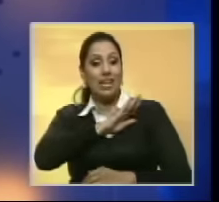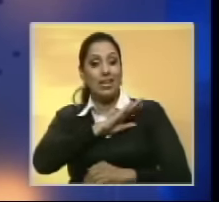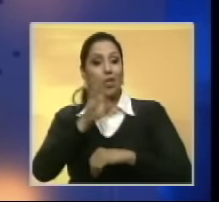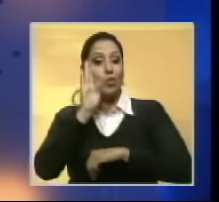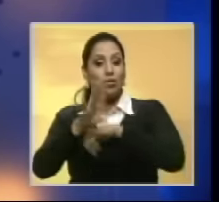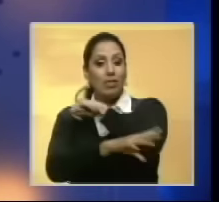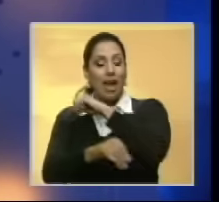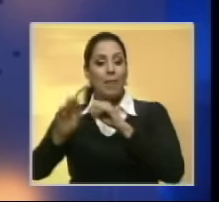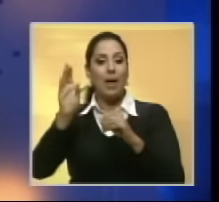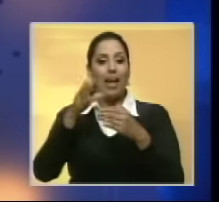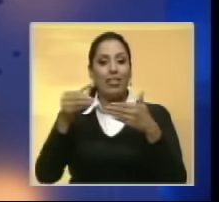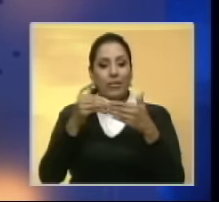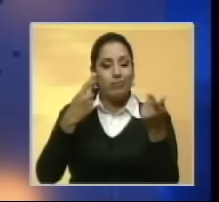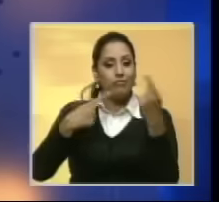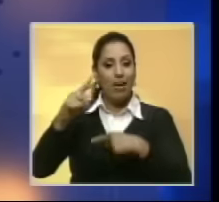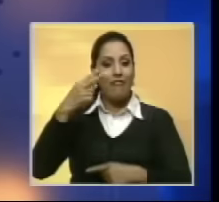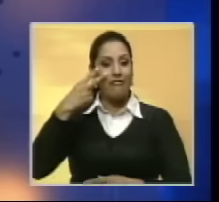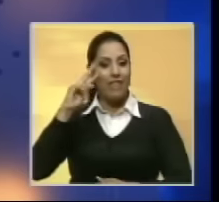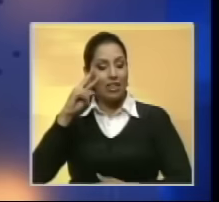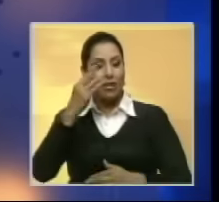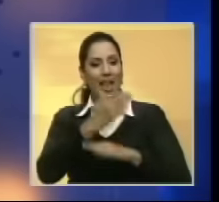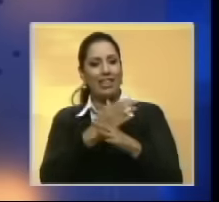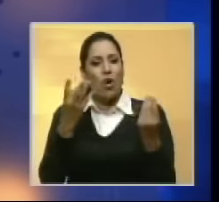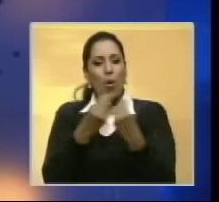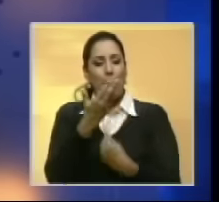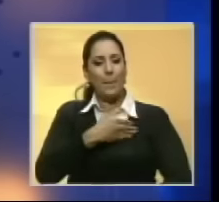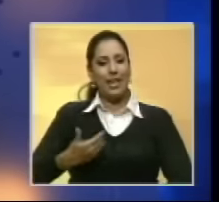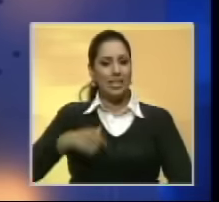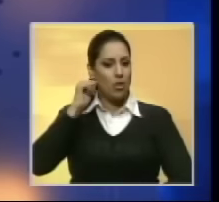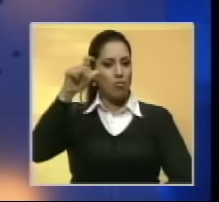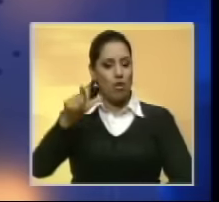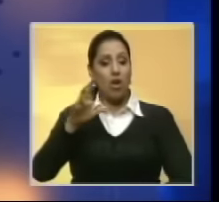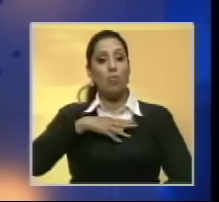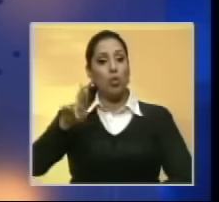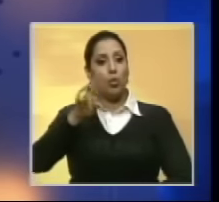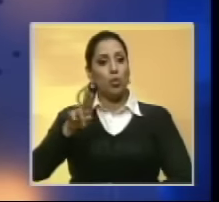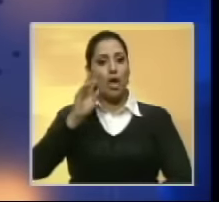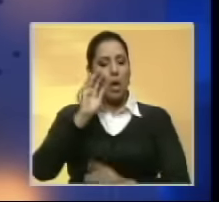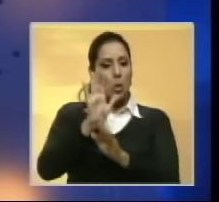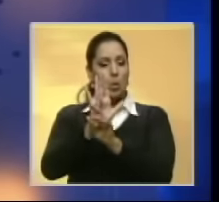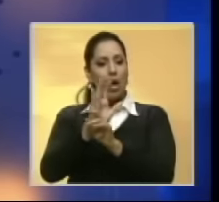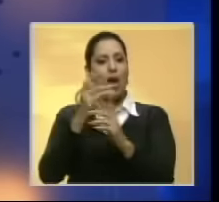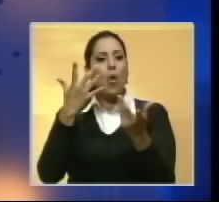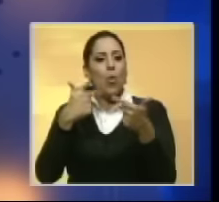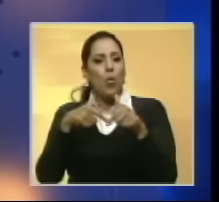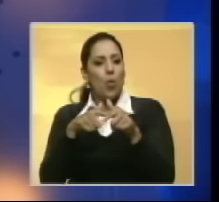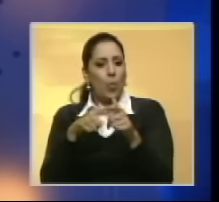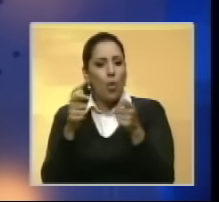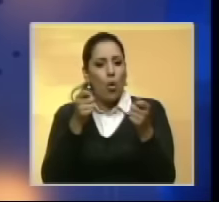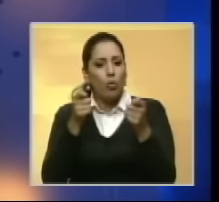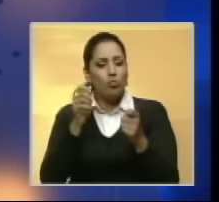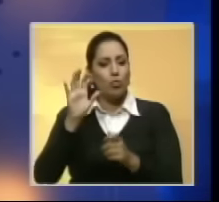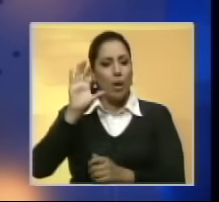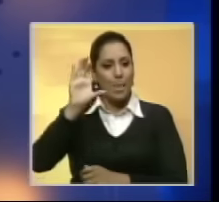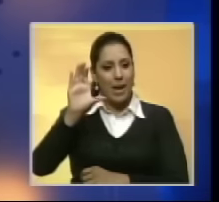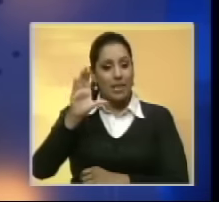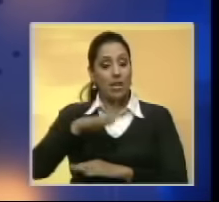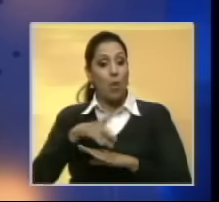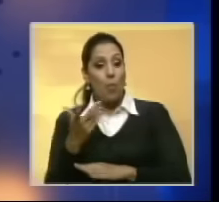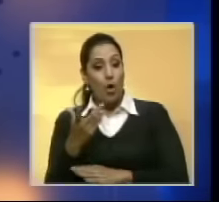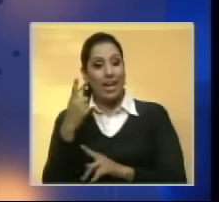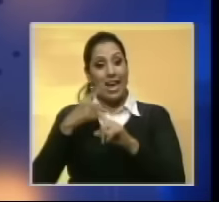dinero de la obra pública durante el mandato de los Kirchner, denunció que fue utilizado como escudo por la Cámara de la Construcción de su país y sobre todo